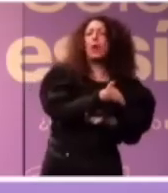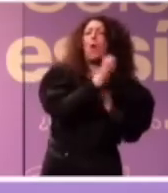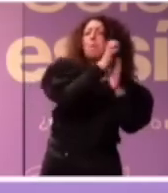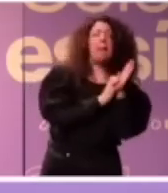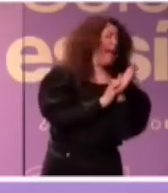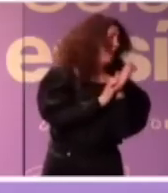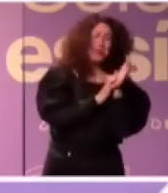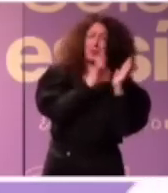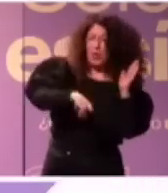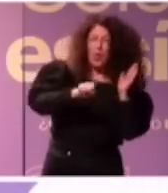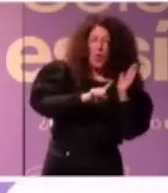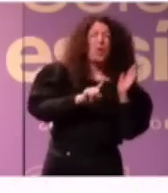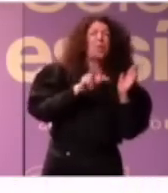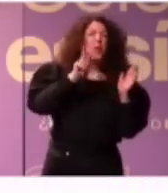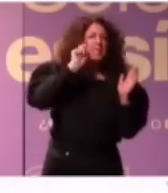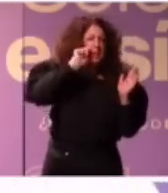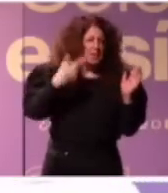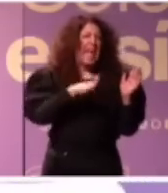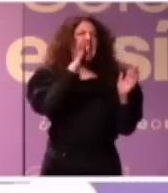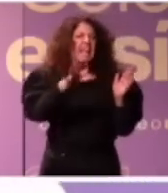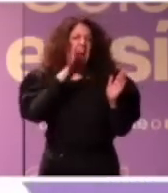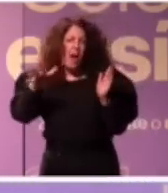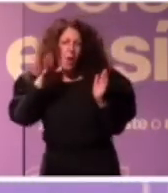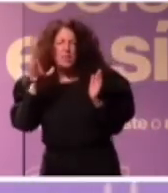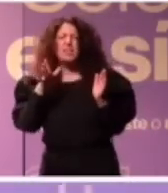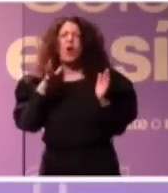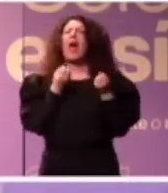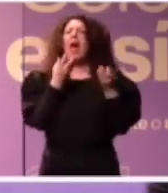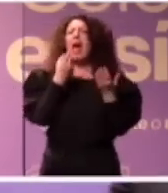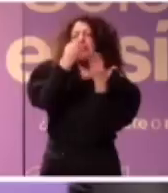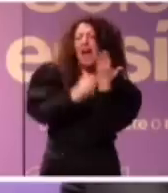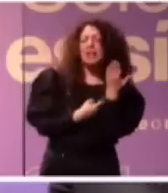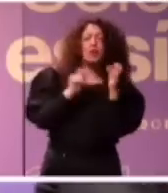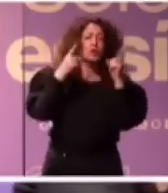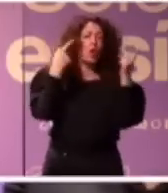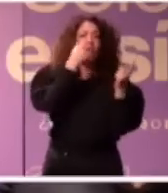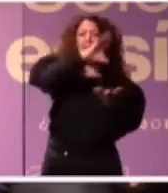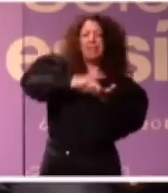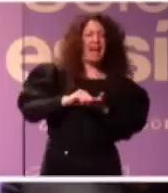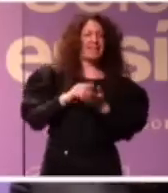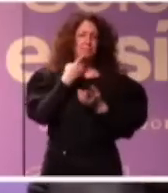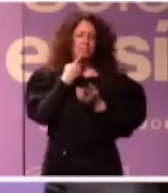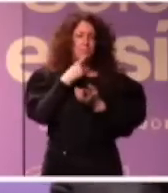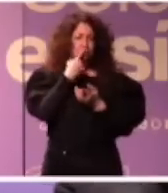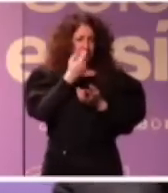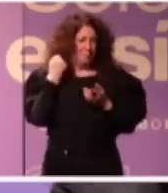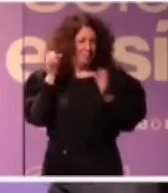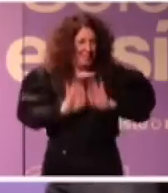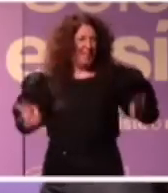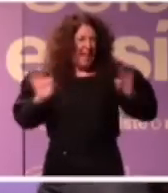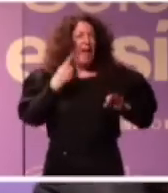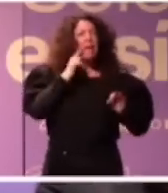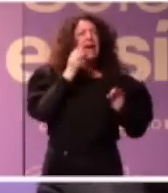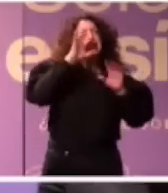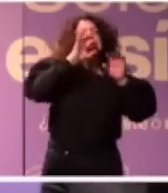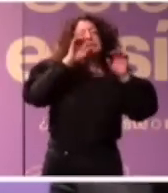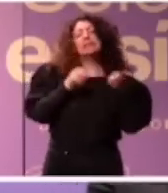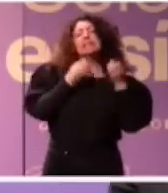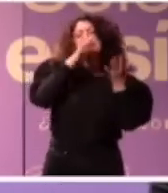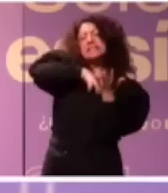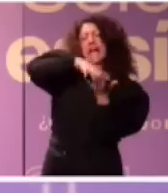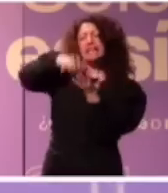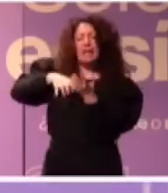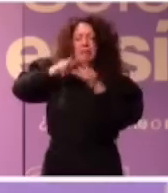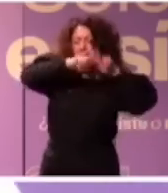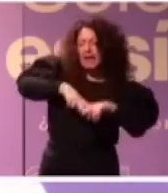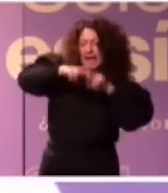Es inaudito que aún no tengamos los datos oficiales de cuántas sentencias se están revisando y cuántas